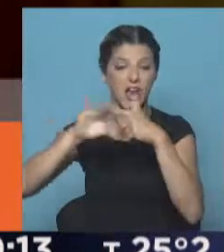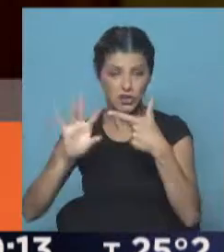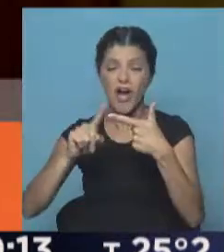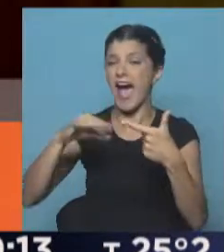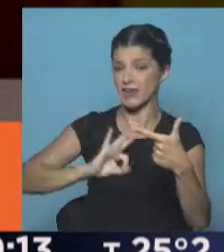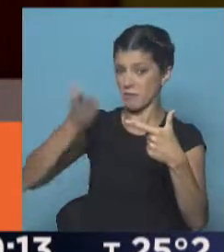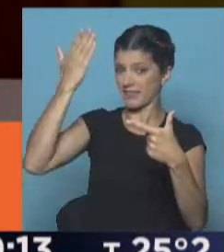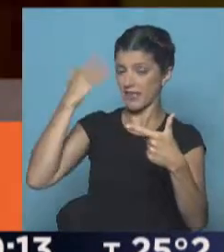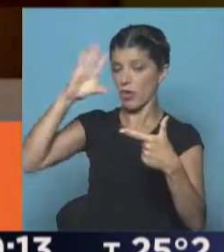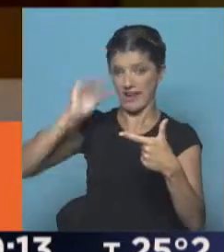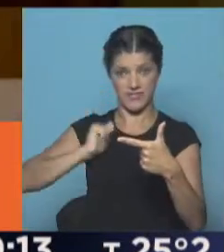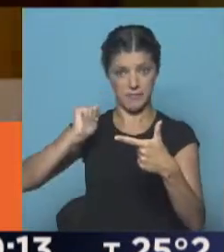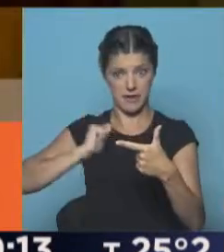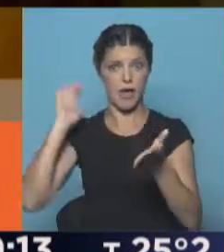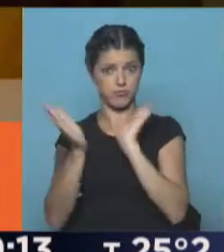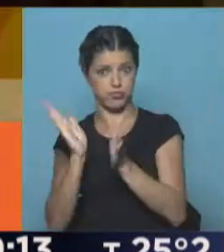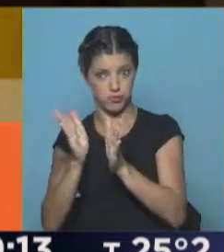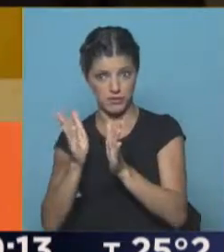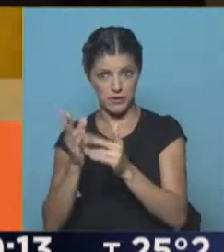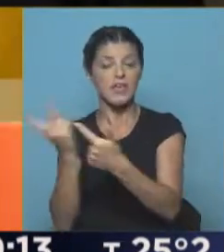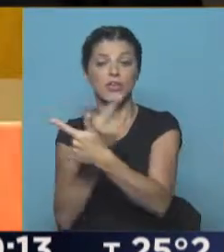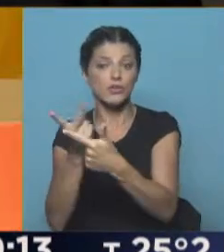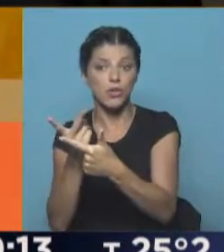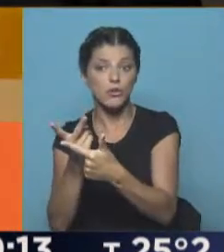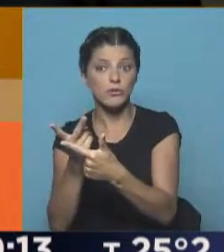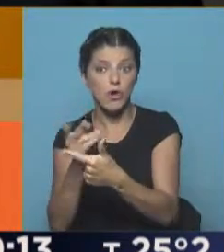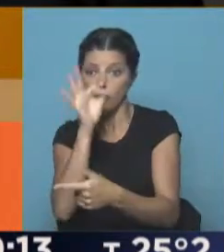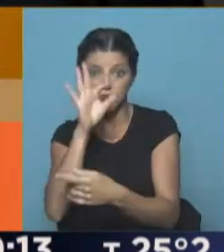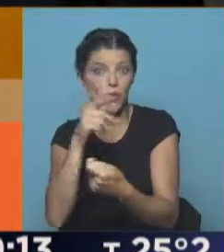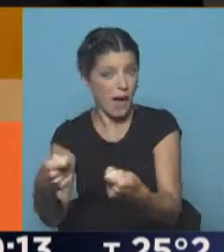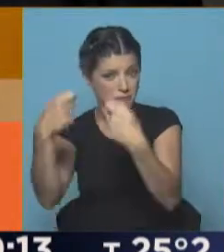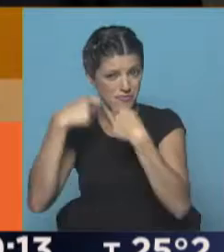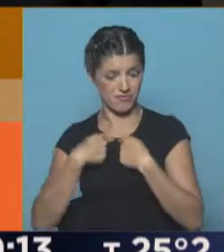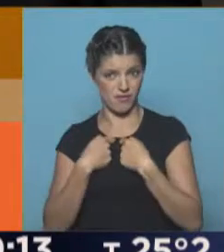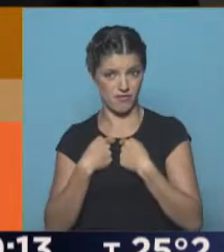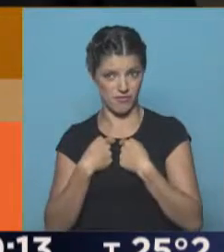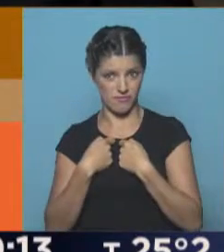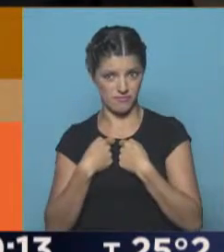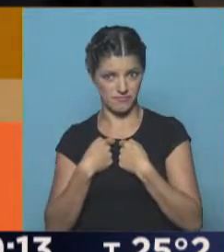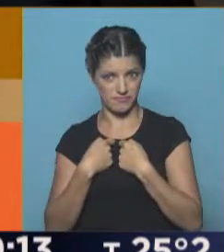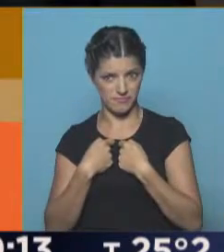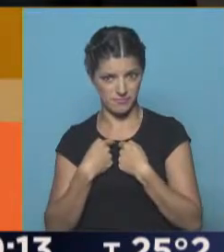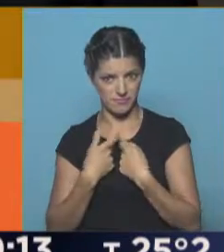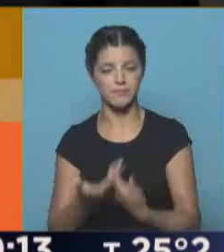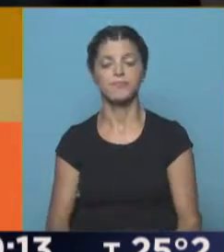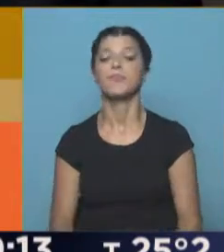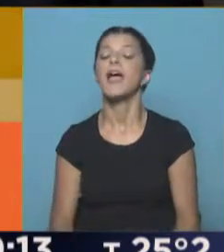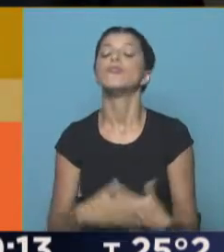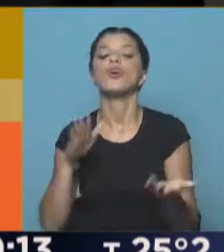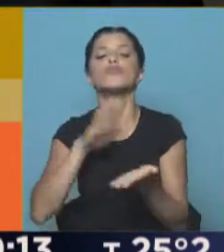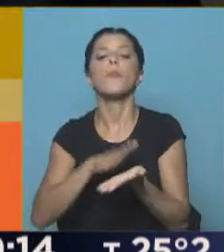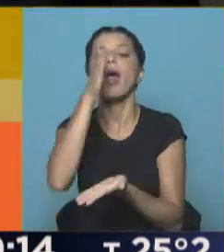lo reprimió y ninguno de ellos nos quiso acompañar en el repudio. Entonces nosotros no distinguimos esas cosas. Y en materia de derechos